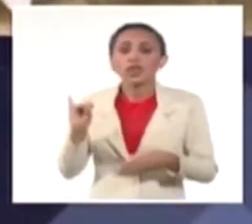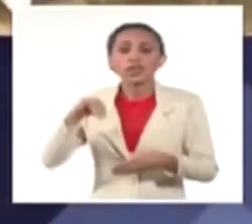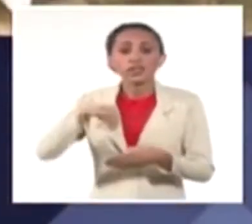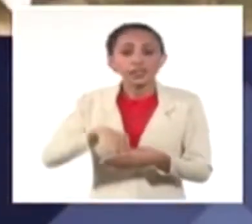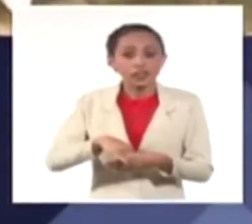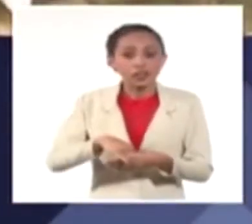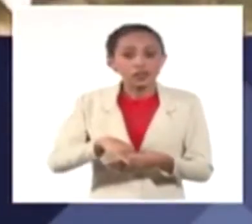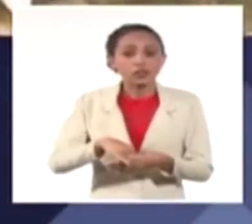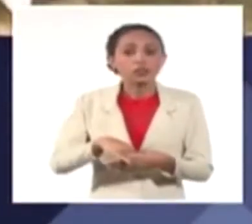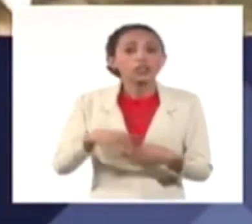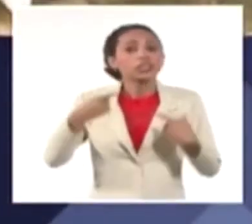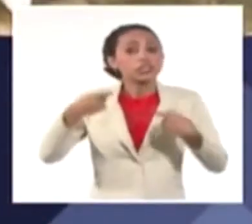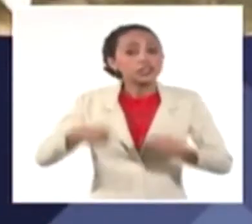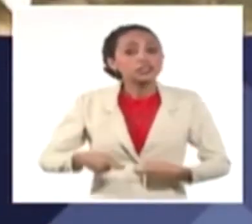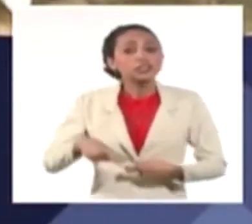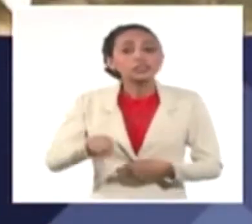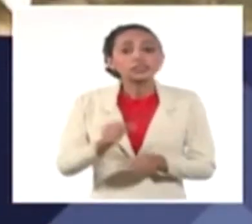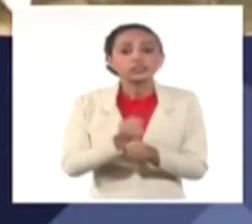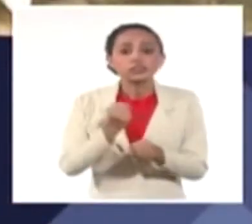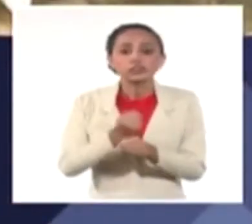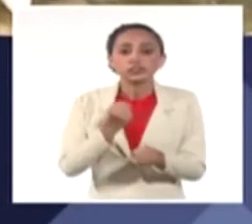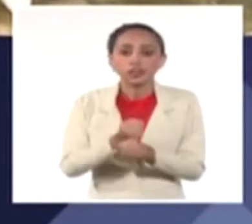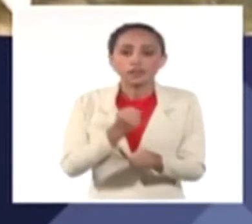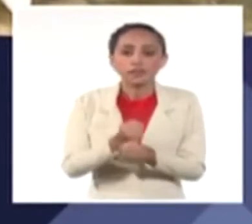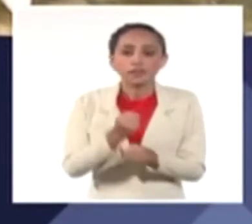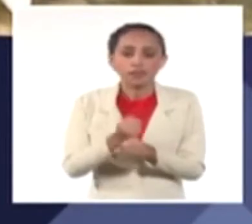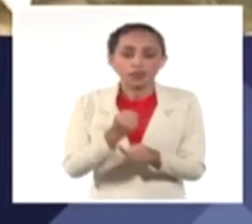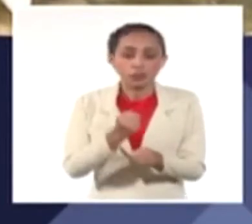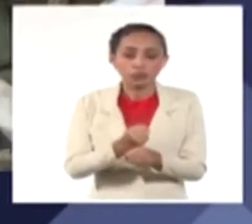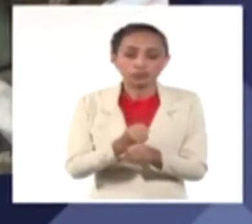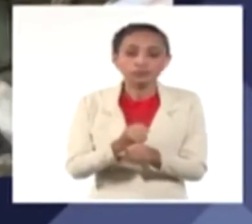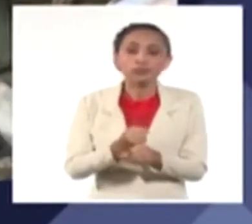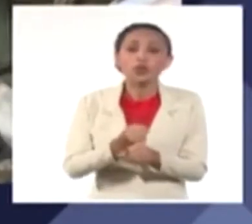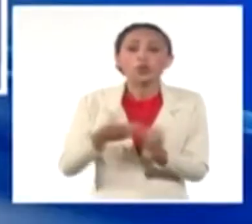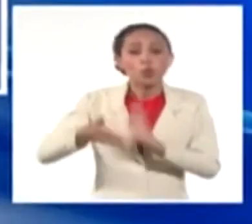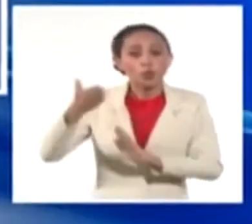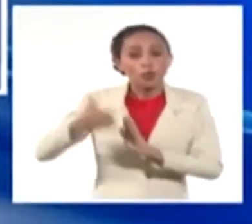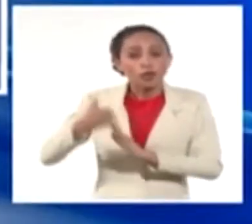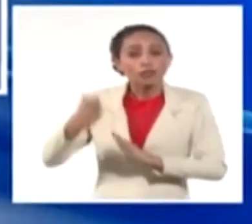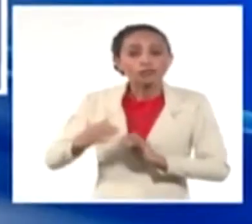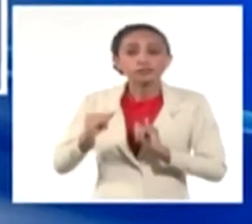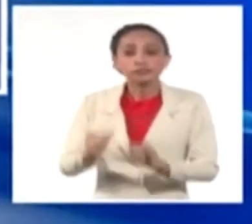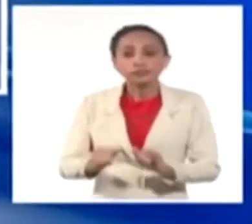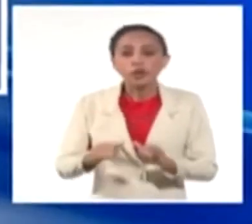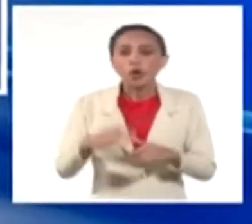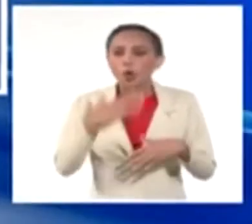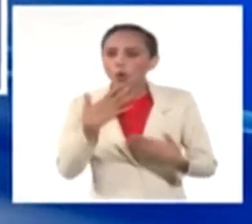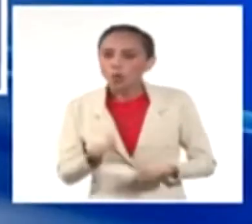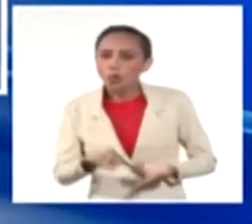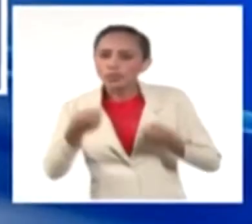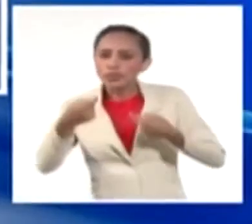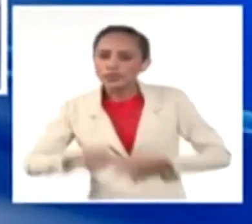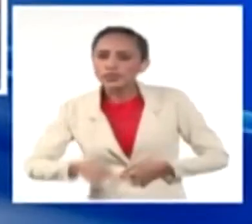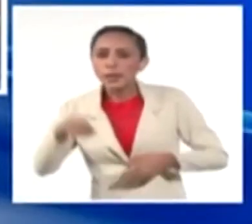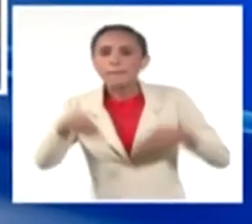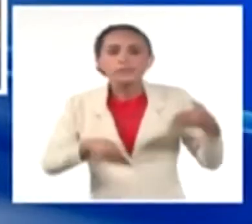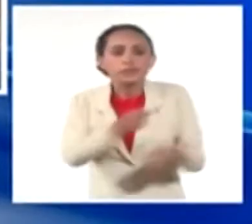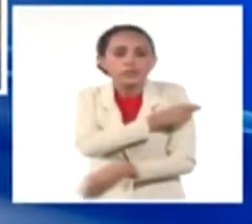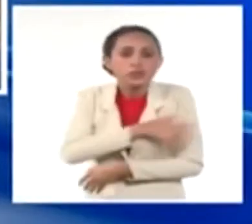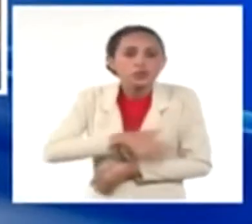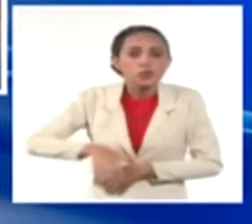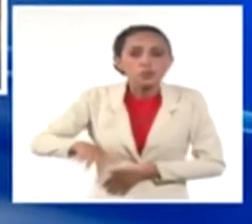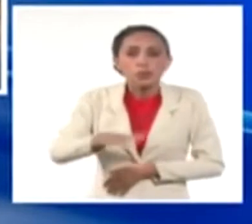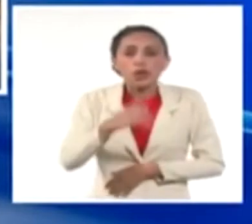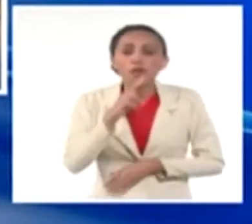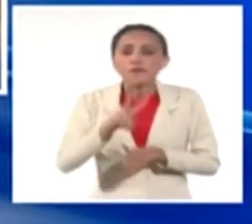se definan las obras a emprender y las acciones a realizar mediante la participación activa de